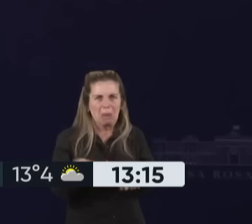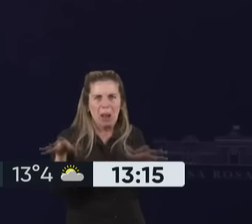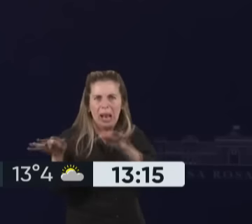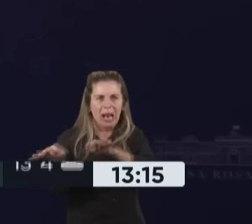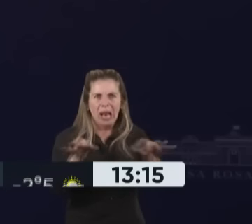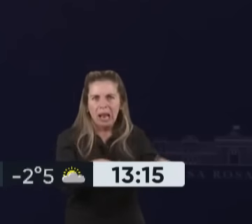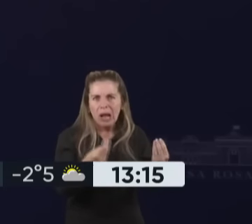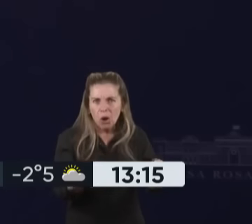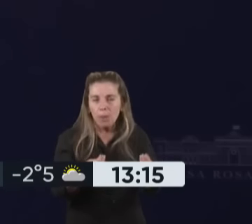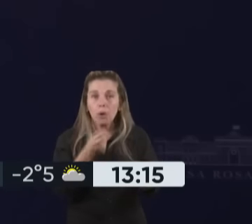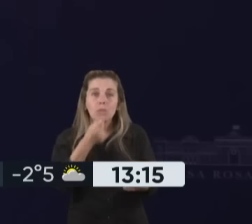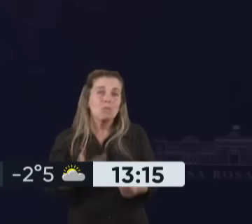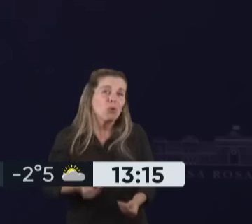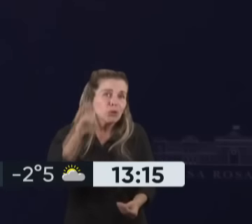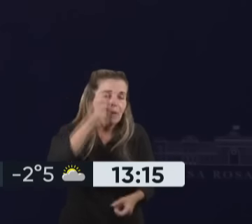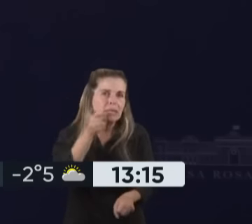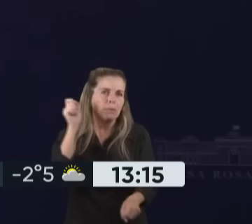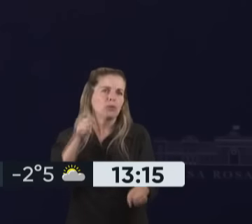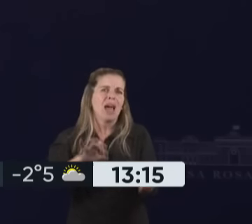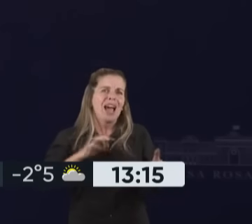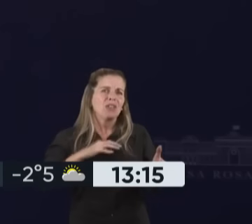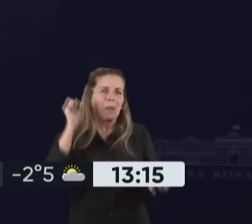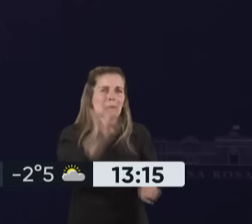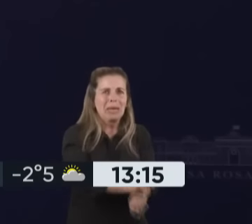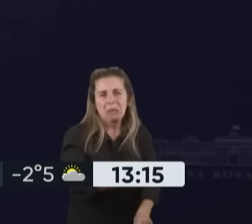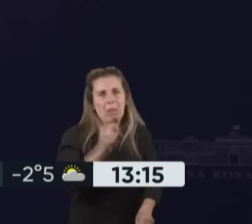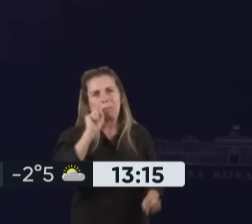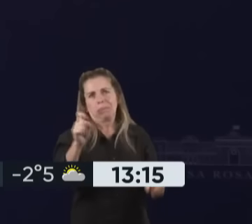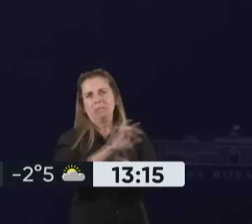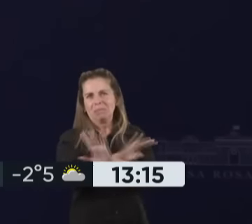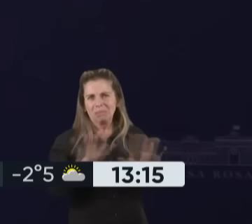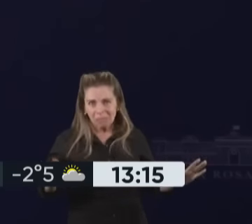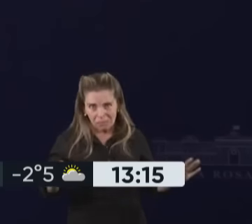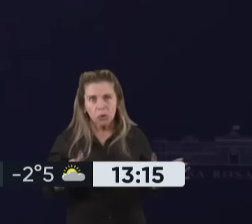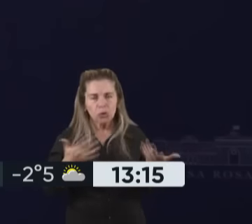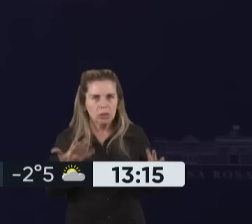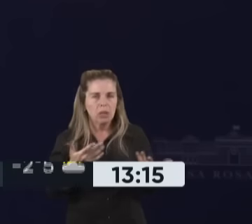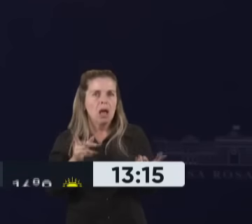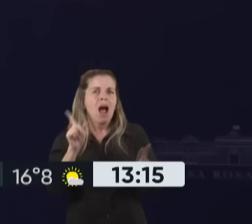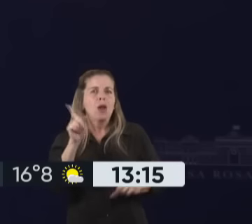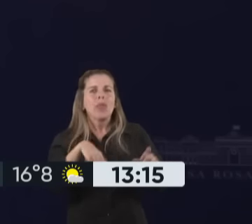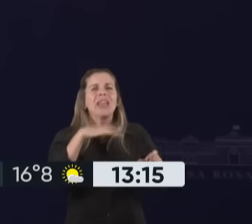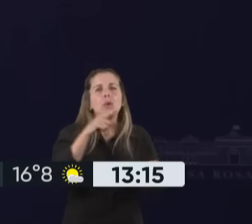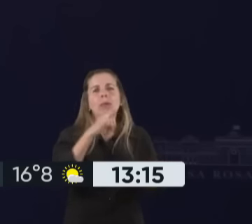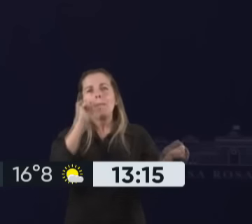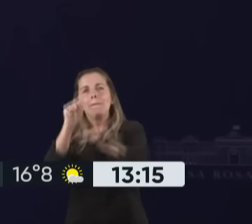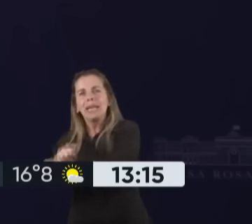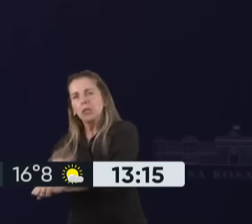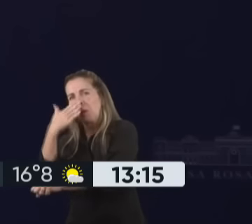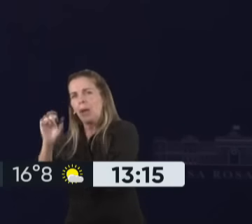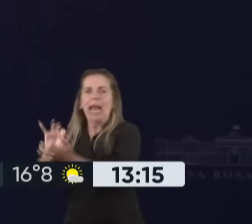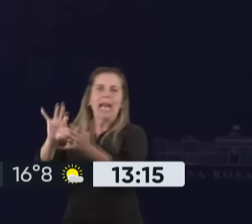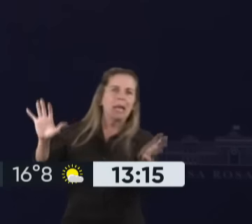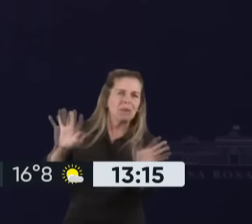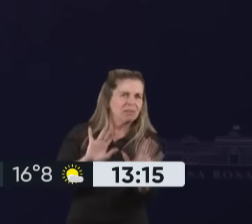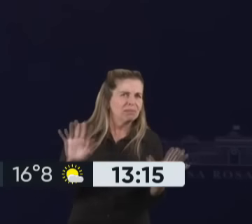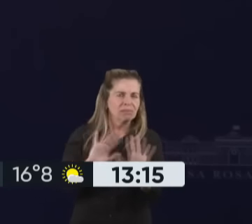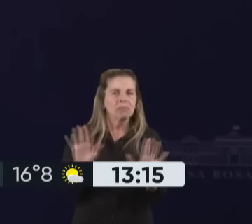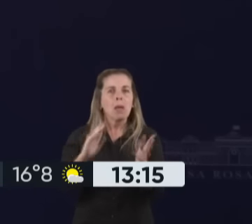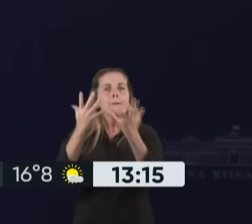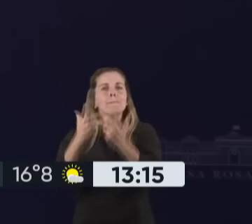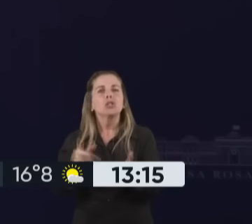muchas veces ni siquiera se cumplen y la puerta giratoria es el denominador común que explica gran parte de los delitos. La reforma del Código Penal